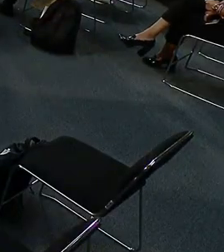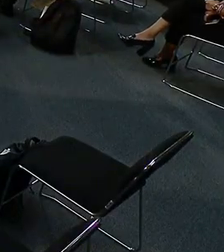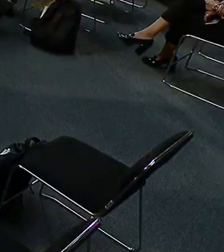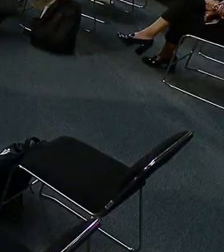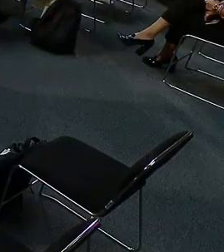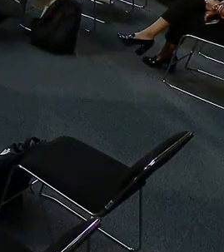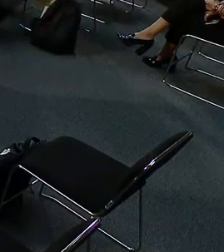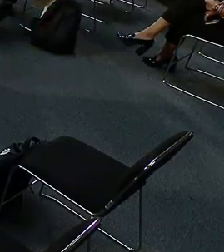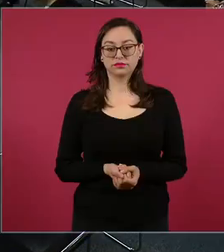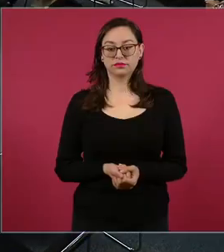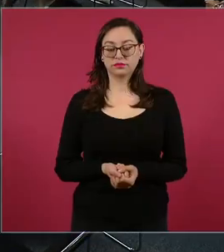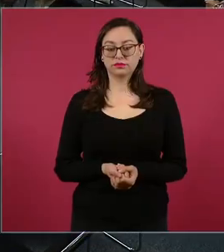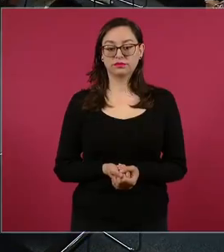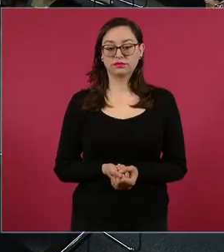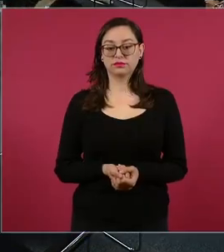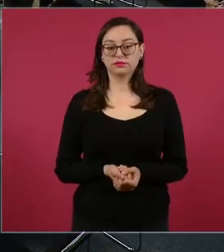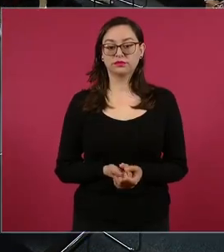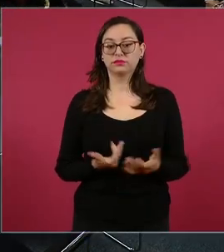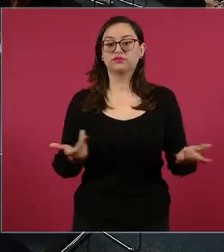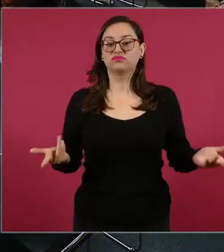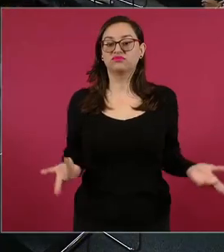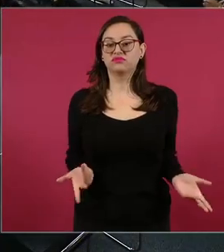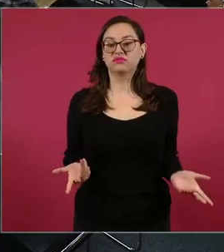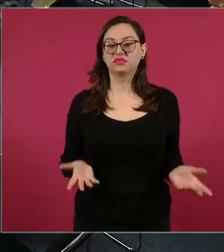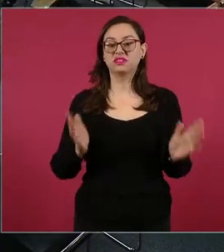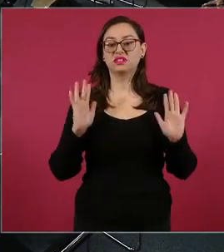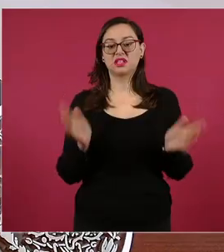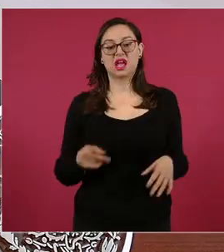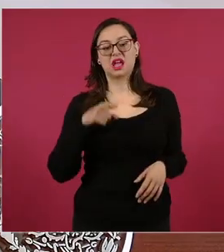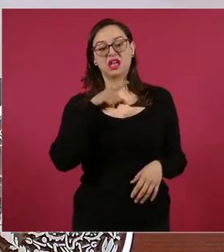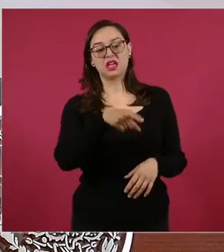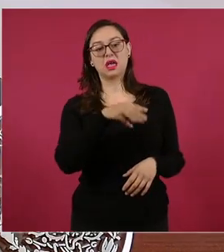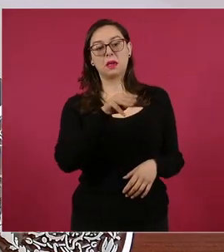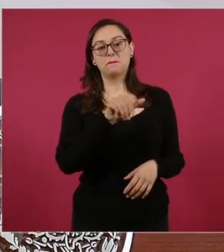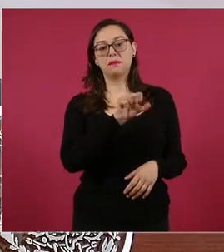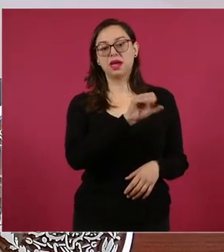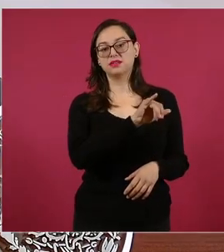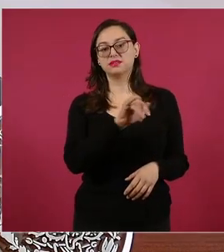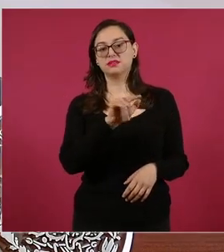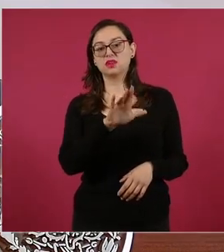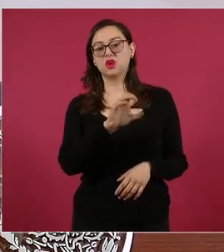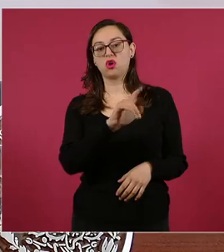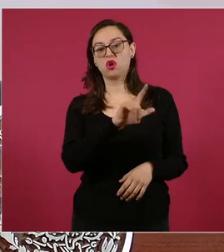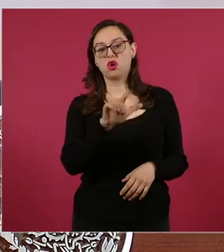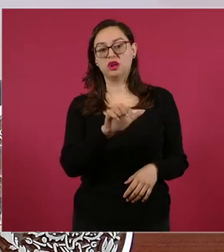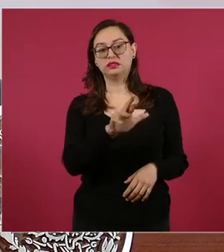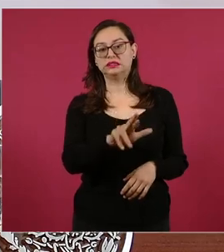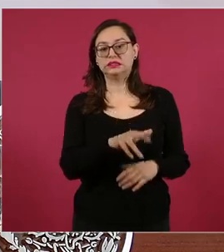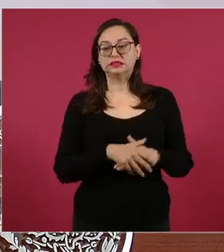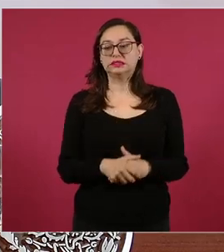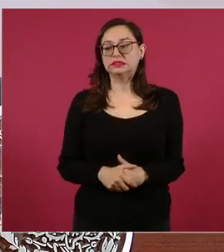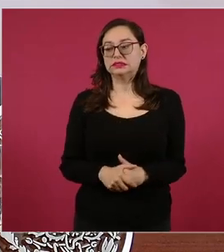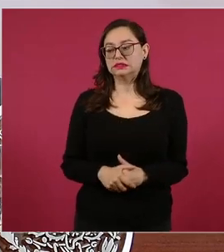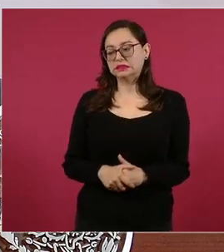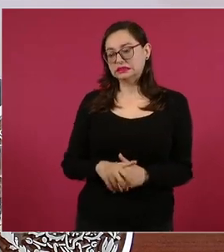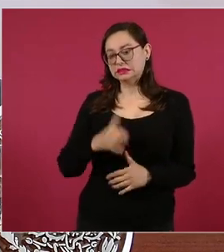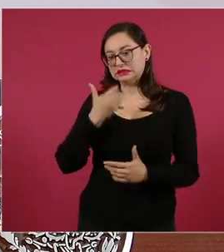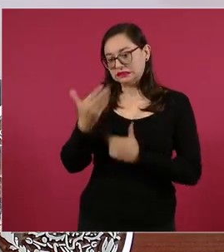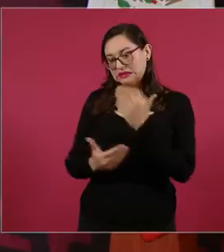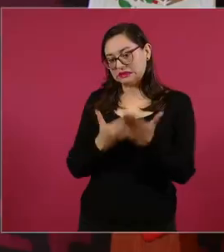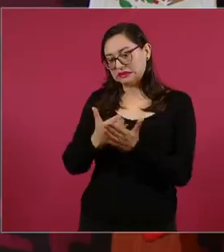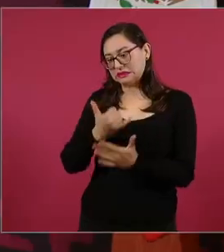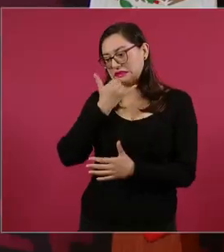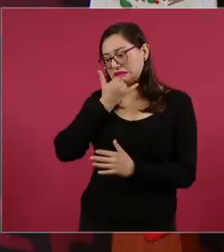encuestadora, ¿cómo se llama? Massey Coller, ya ofreció disculpa.